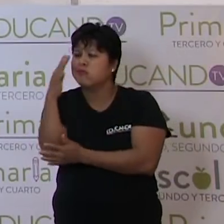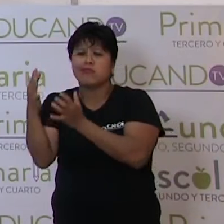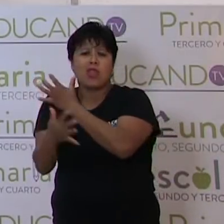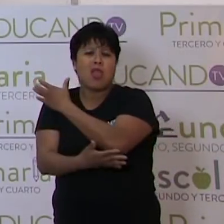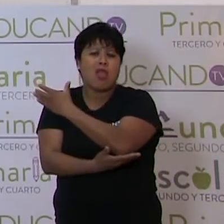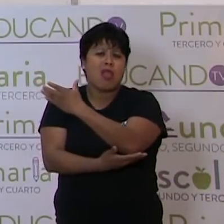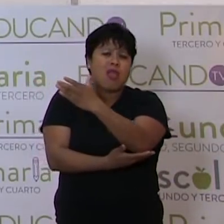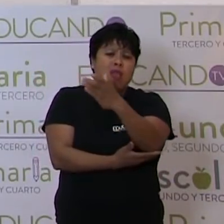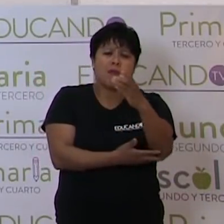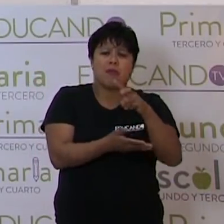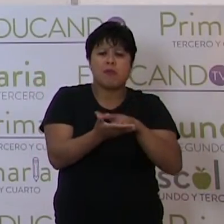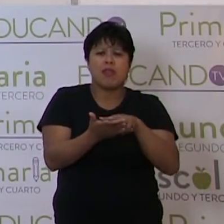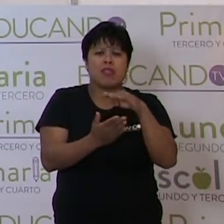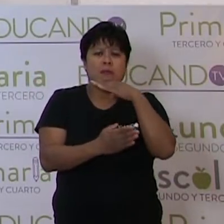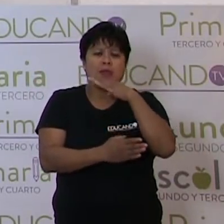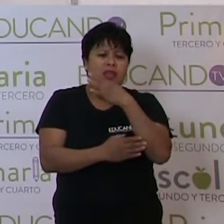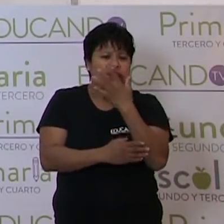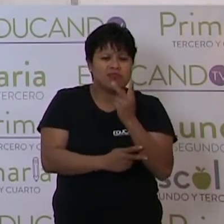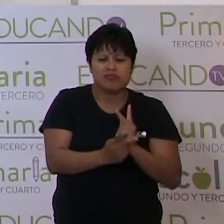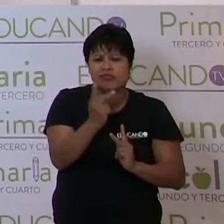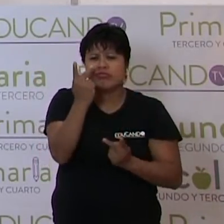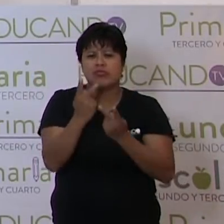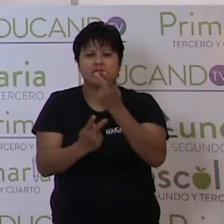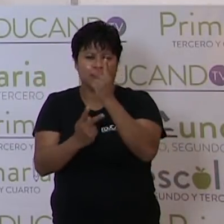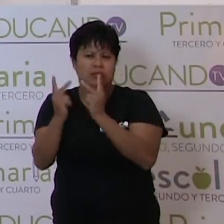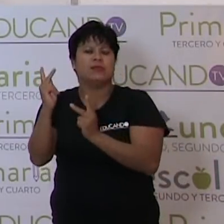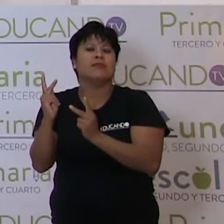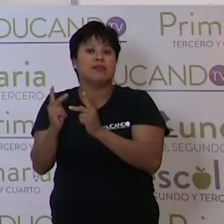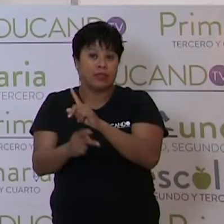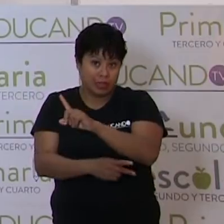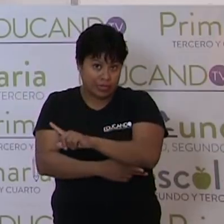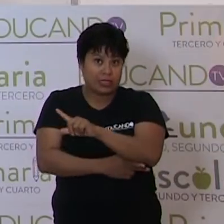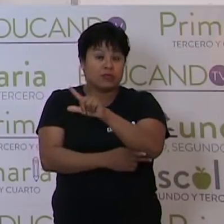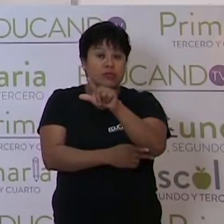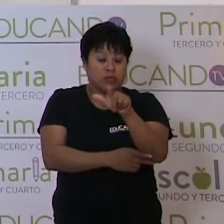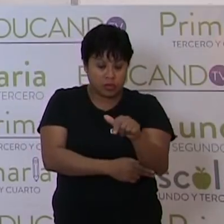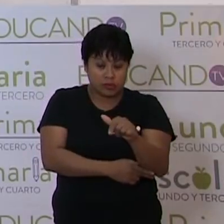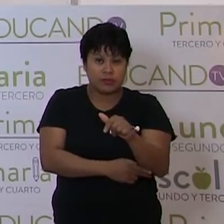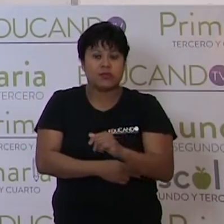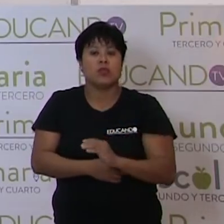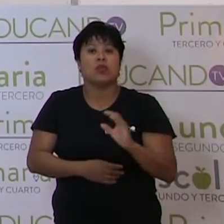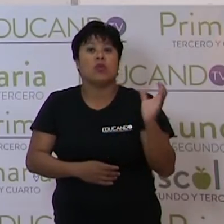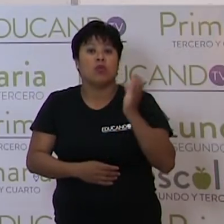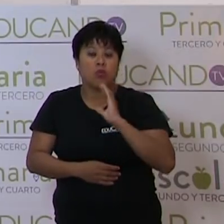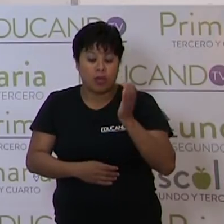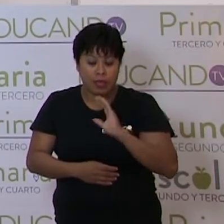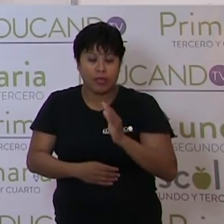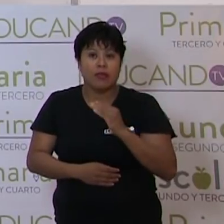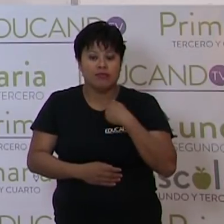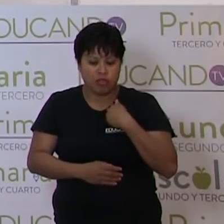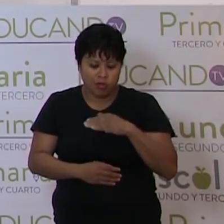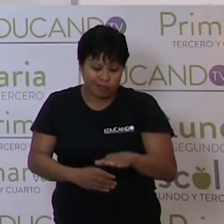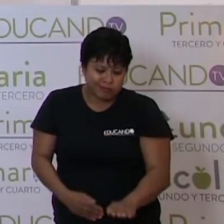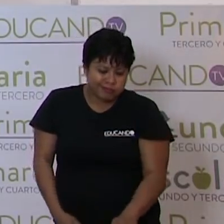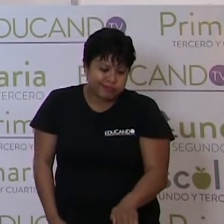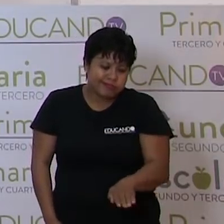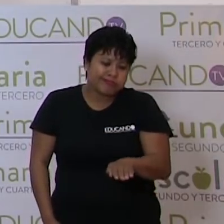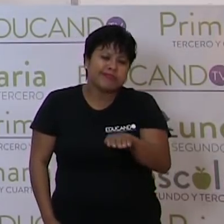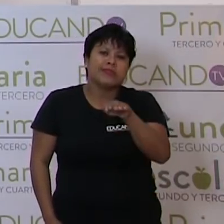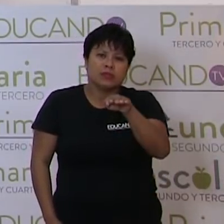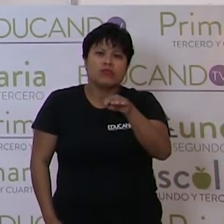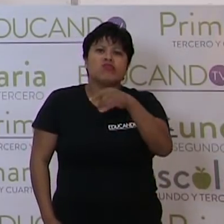campos verdes de maíz y los ríos. Después, a medida que fui creciendo,